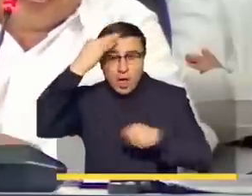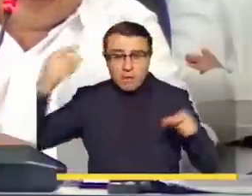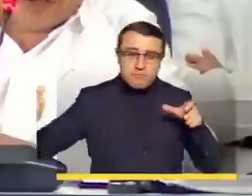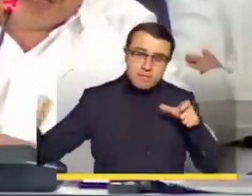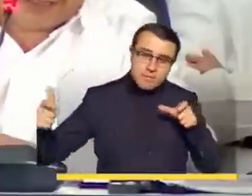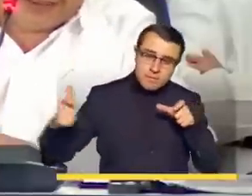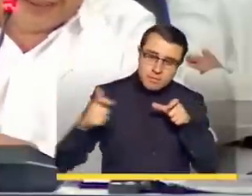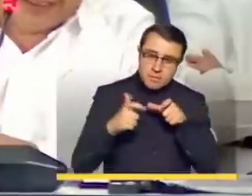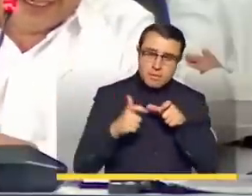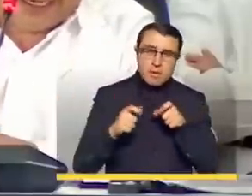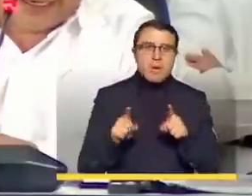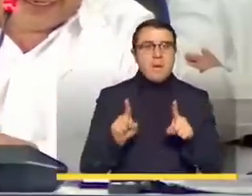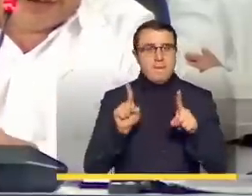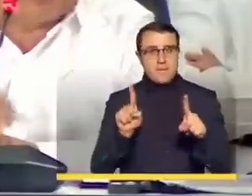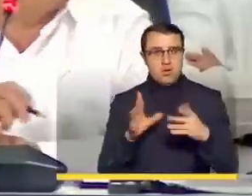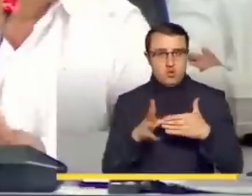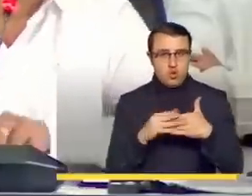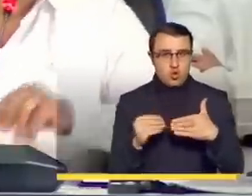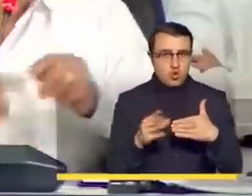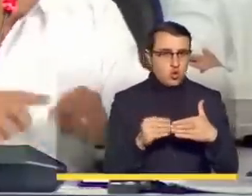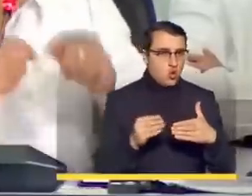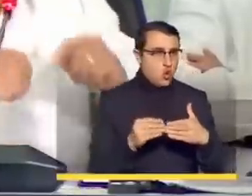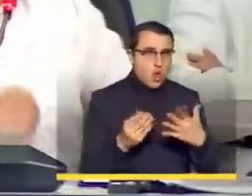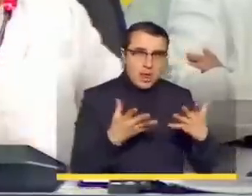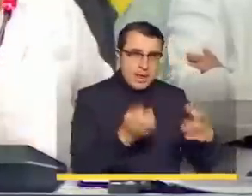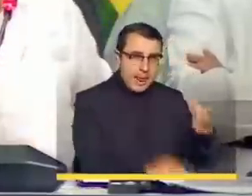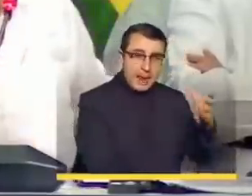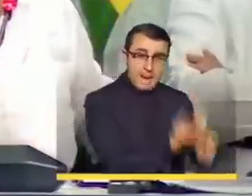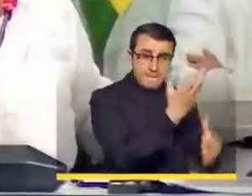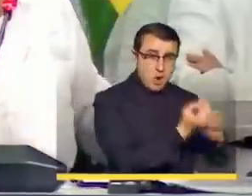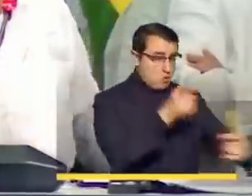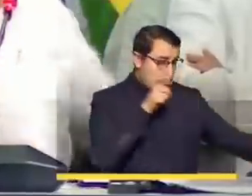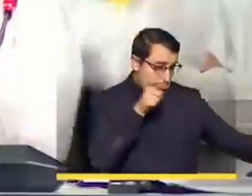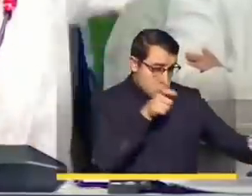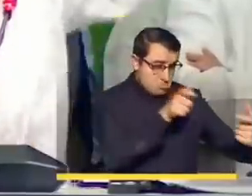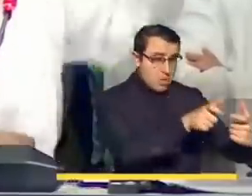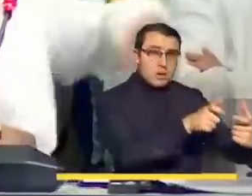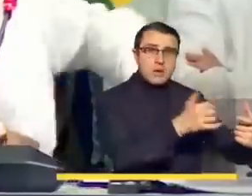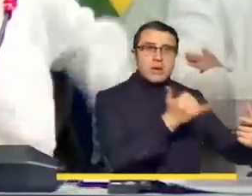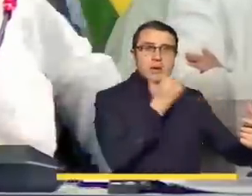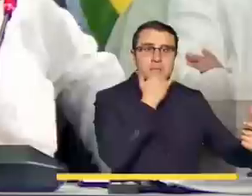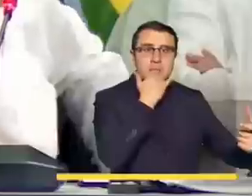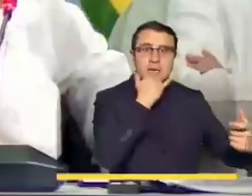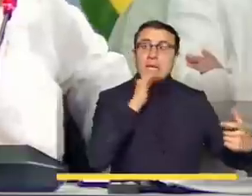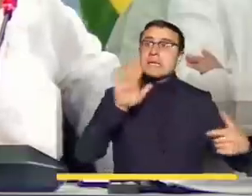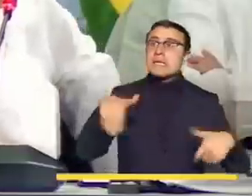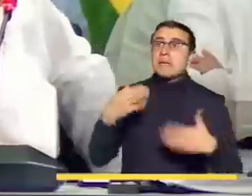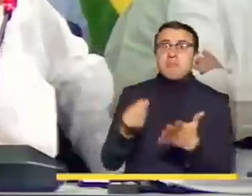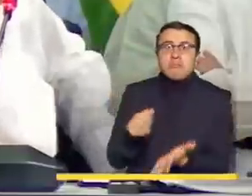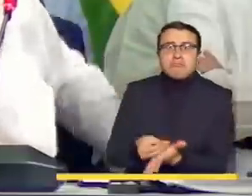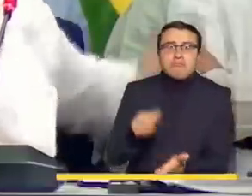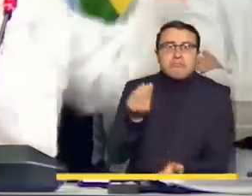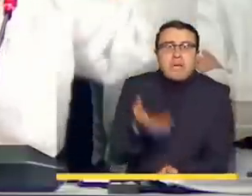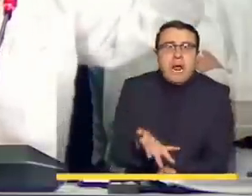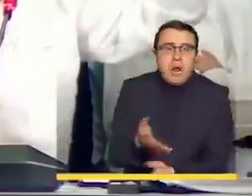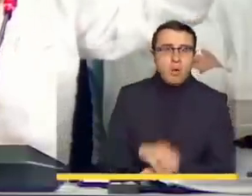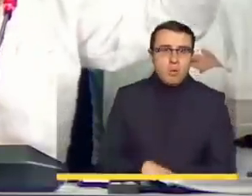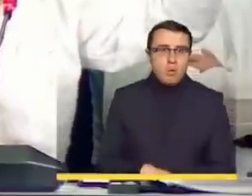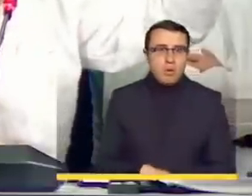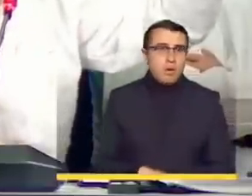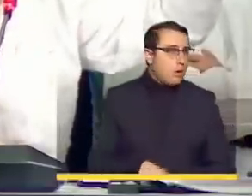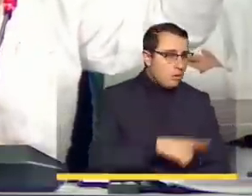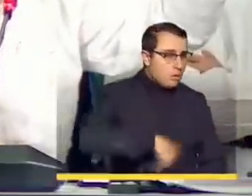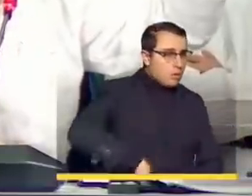Pero cada dólar que se dedica a recortar la oferta, hace crecer el precio. Y si crece